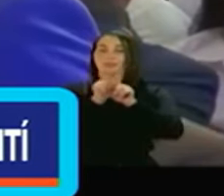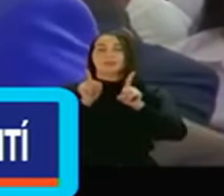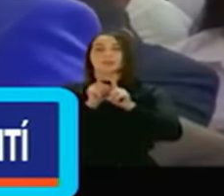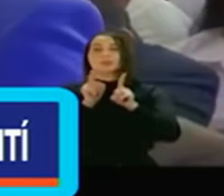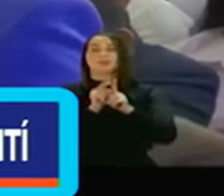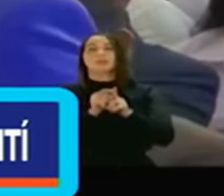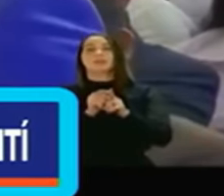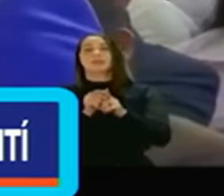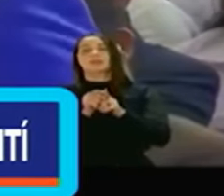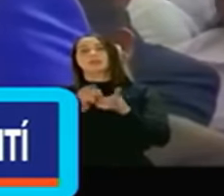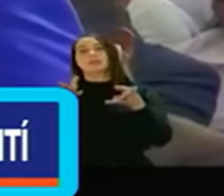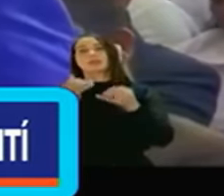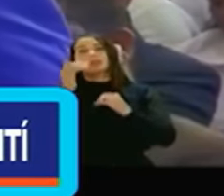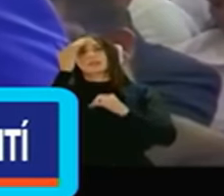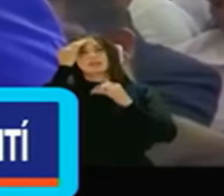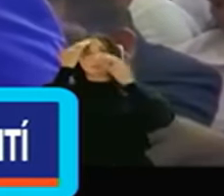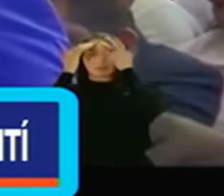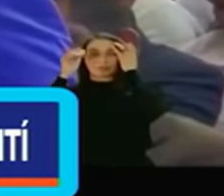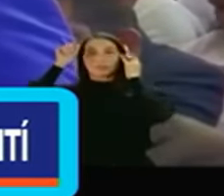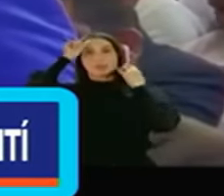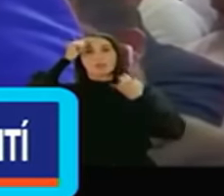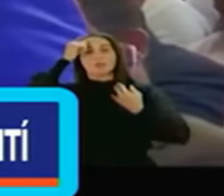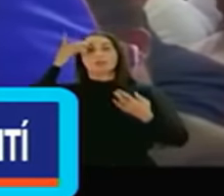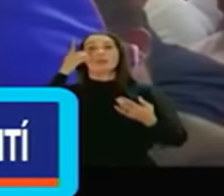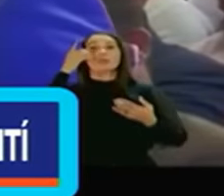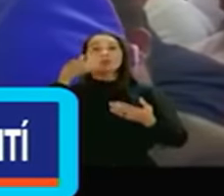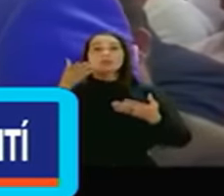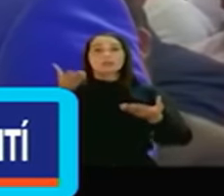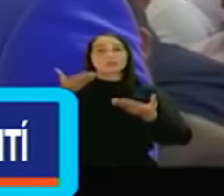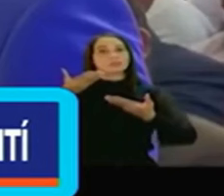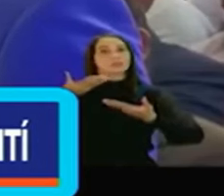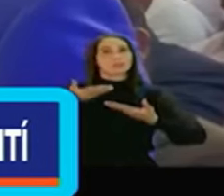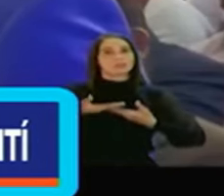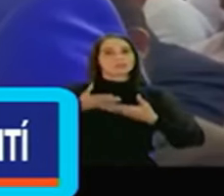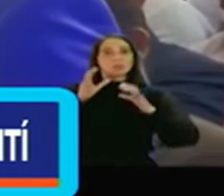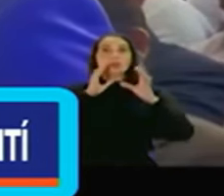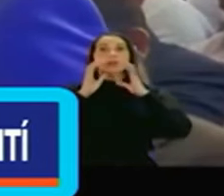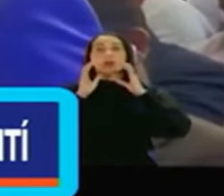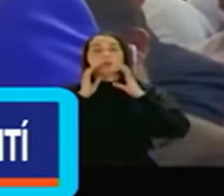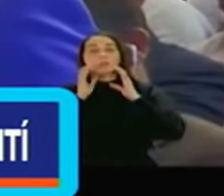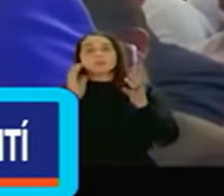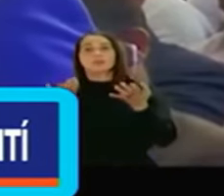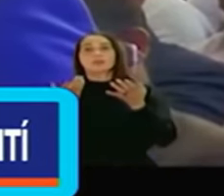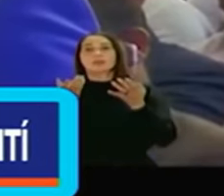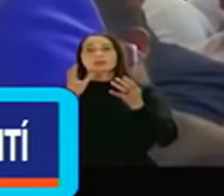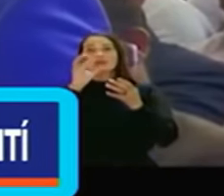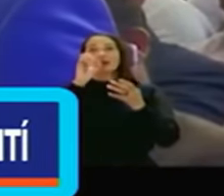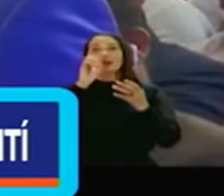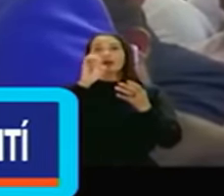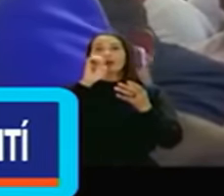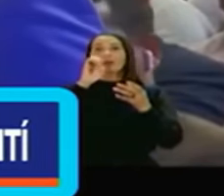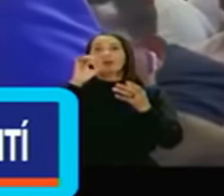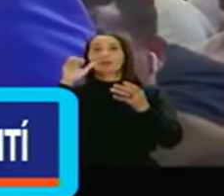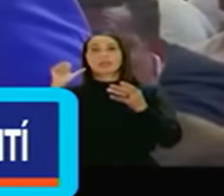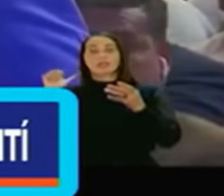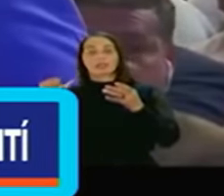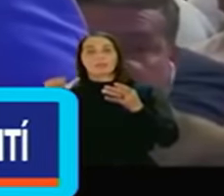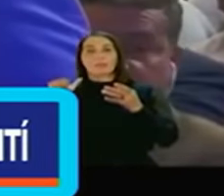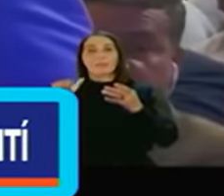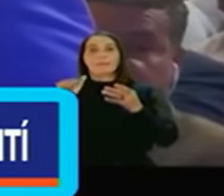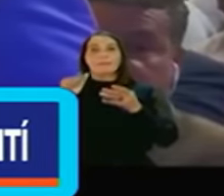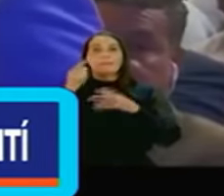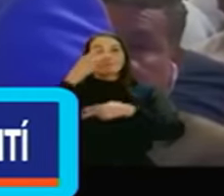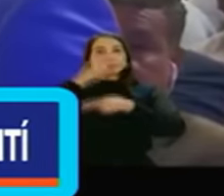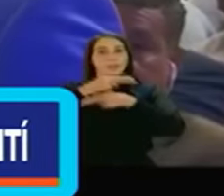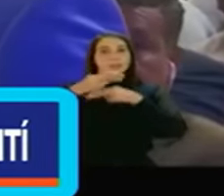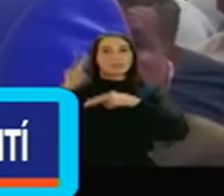el sector agrícola, sobre todo, y que para la recolección del café, del cacao, para el tema de de la siembra